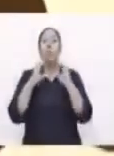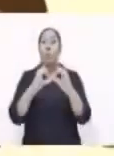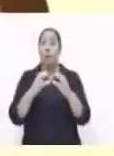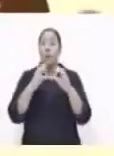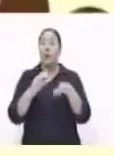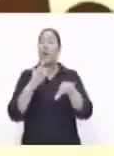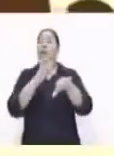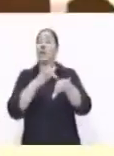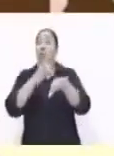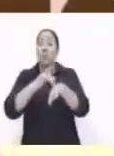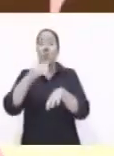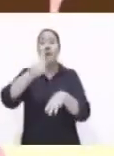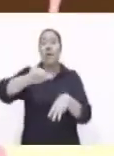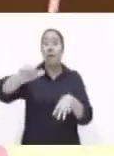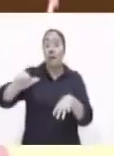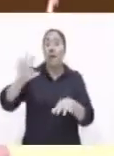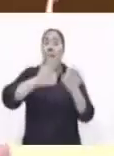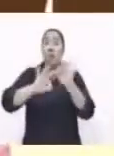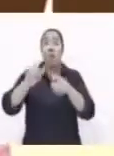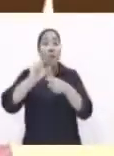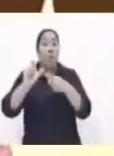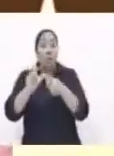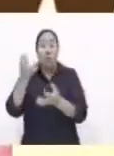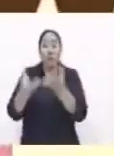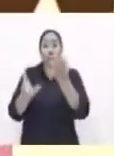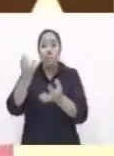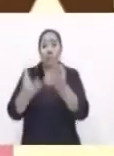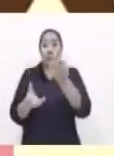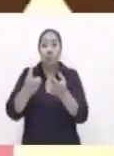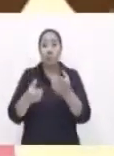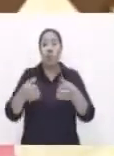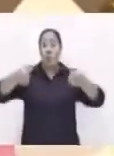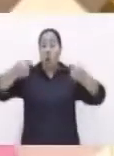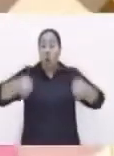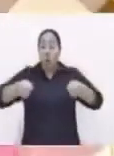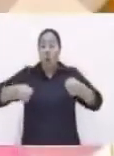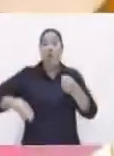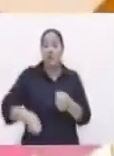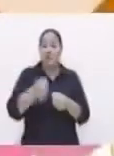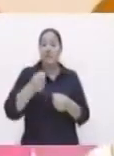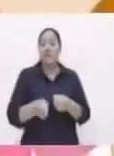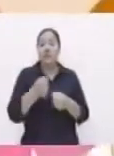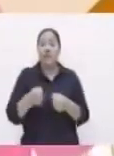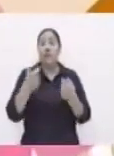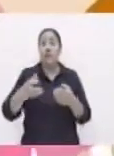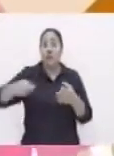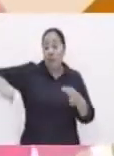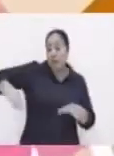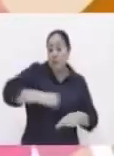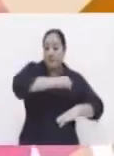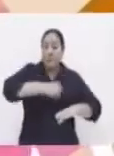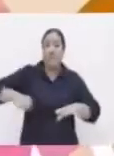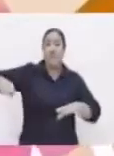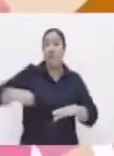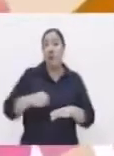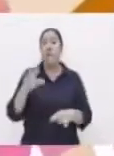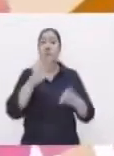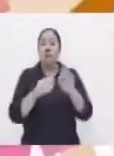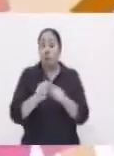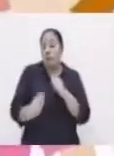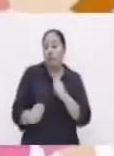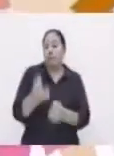manipular o estar cerca de líquidos u objetos calientes como ollas, sartenes, planchas o al encender candelas, estufa,